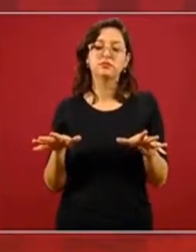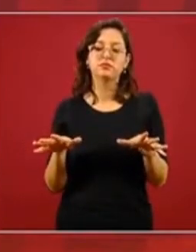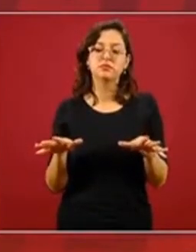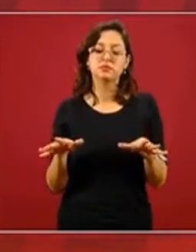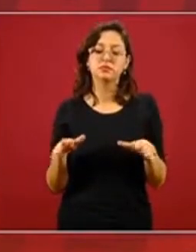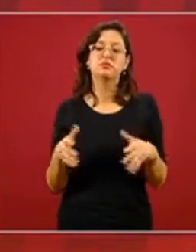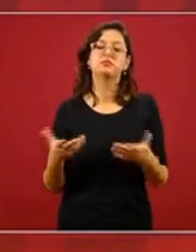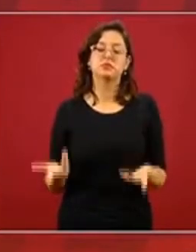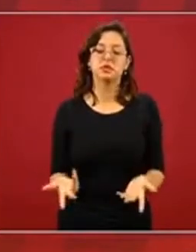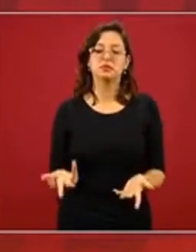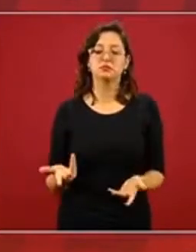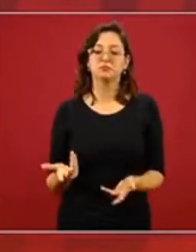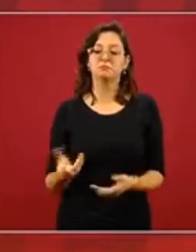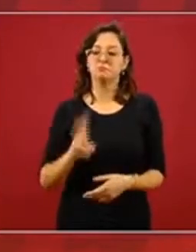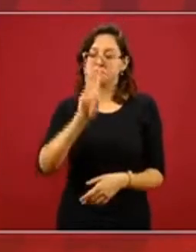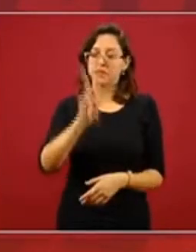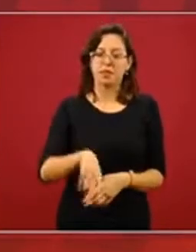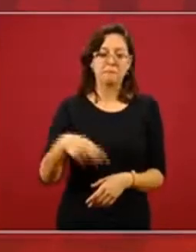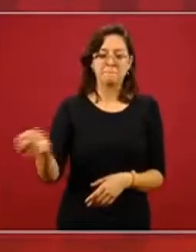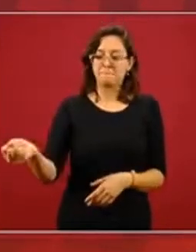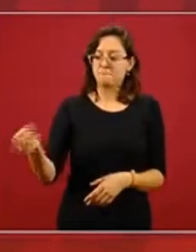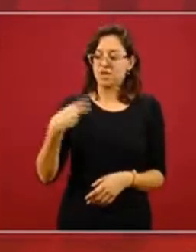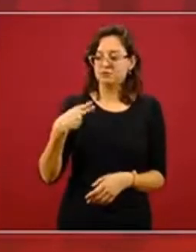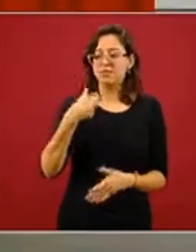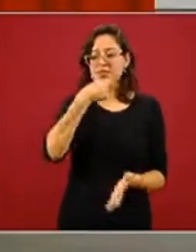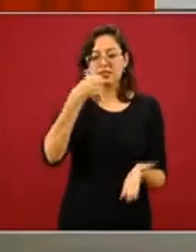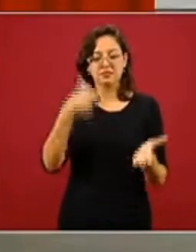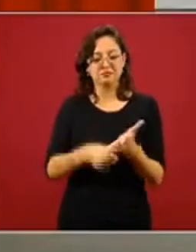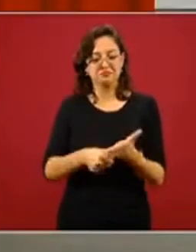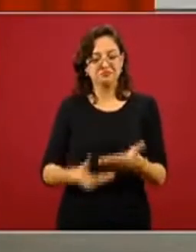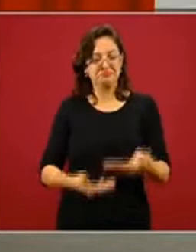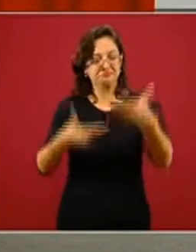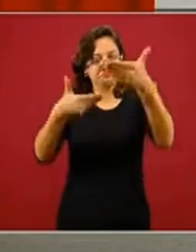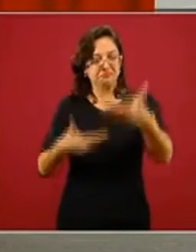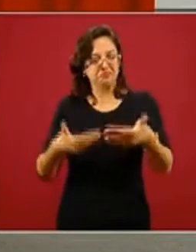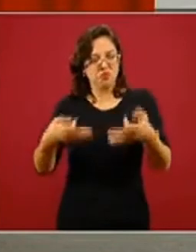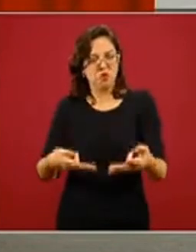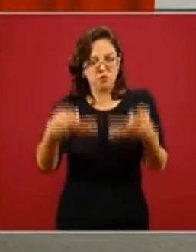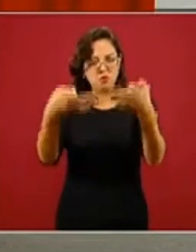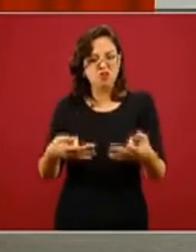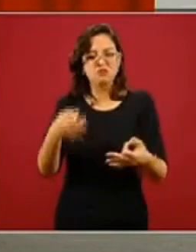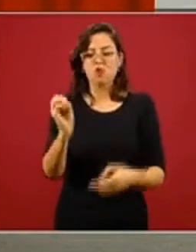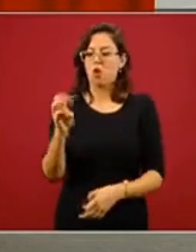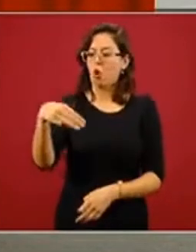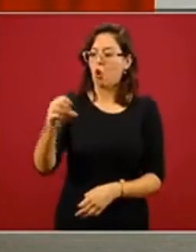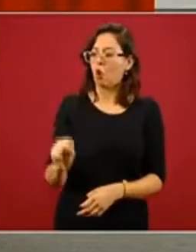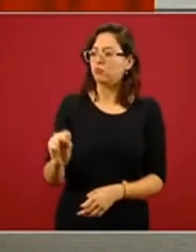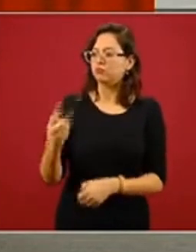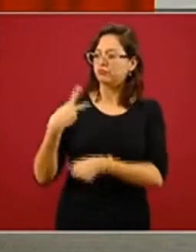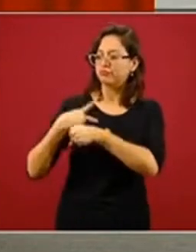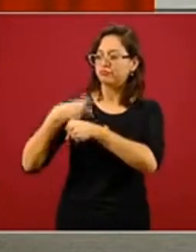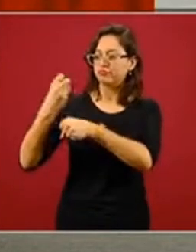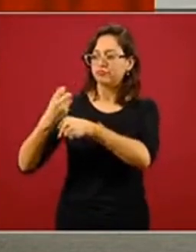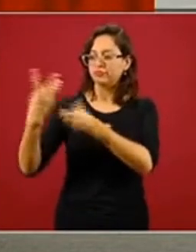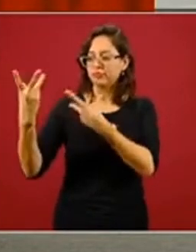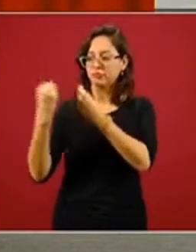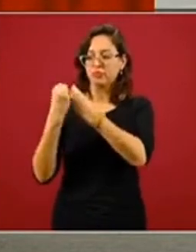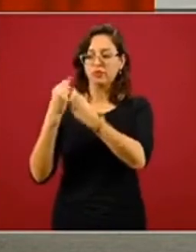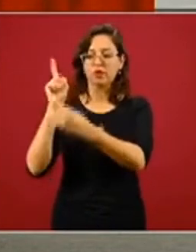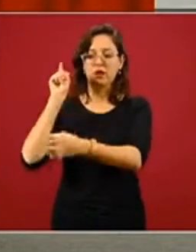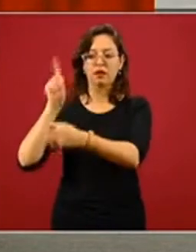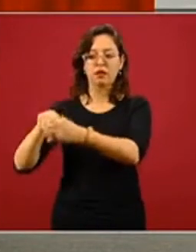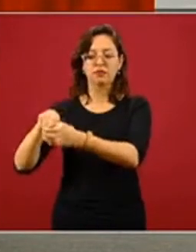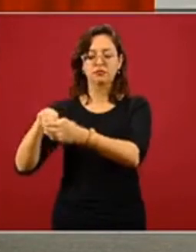tengo el privilegio de haber recibido la carta ya formalizando la invitación que me hace la Organización Mundial de la Salud para integrarme a